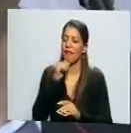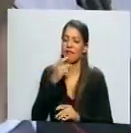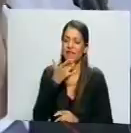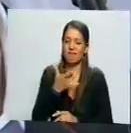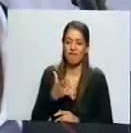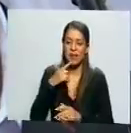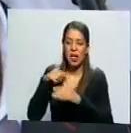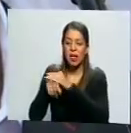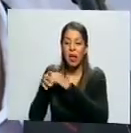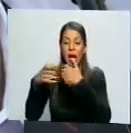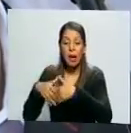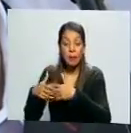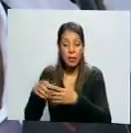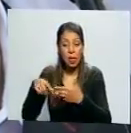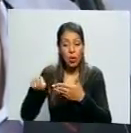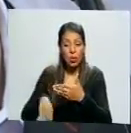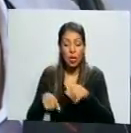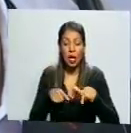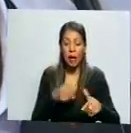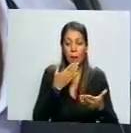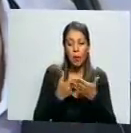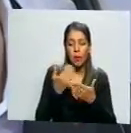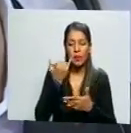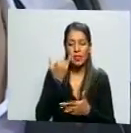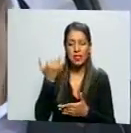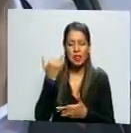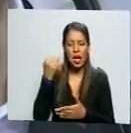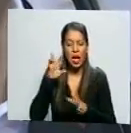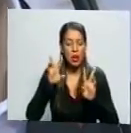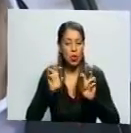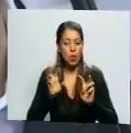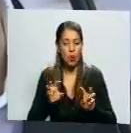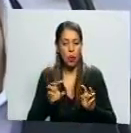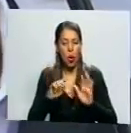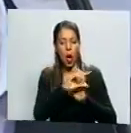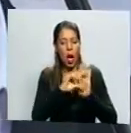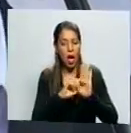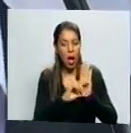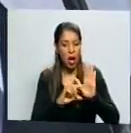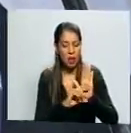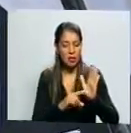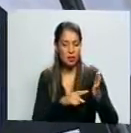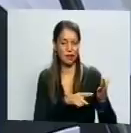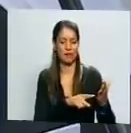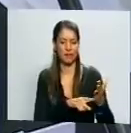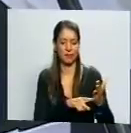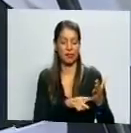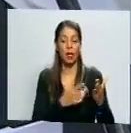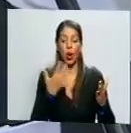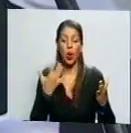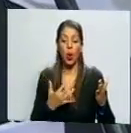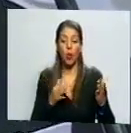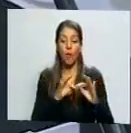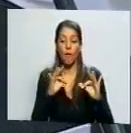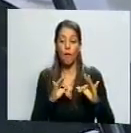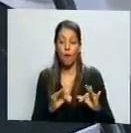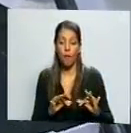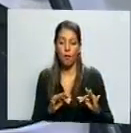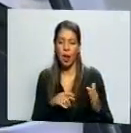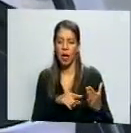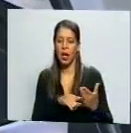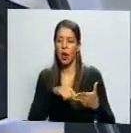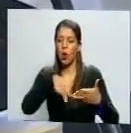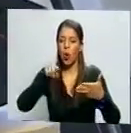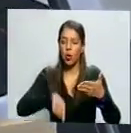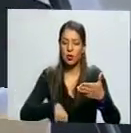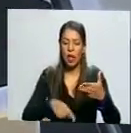nueva propuesta incluye además todo un articulado referido a unas condiciones generales de la